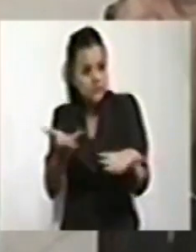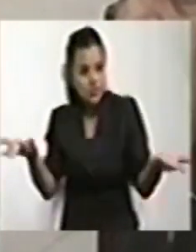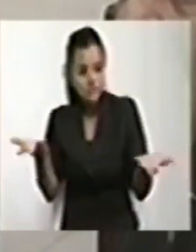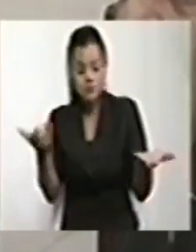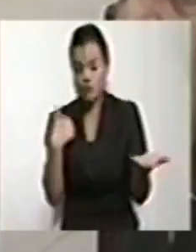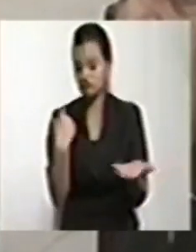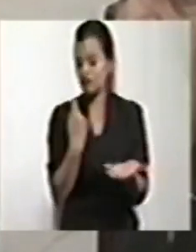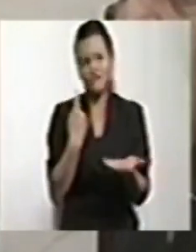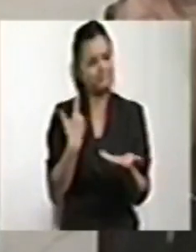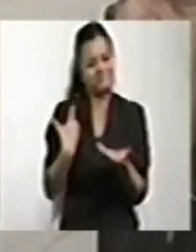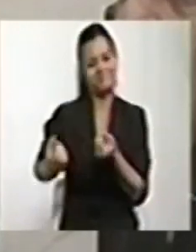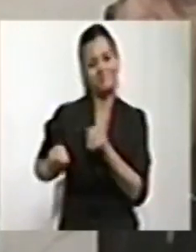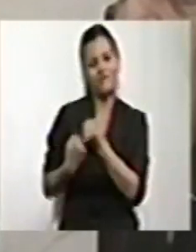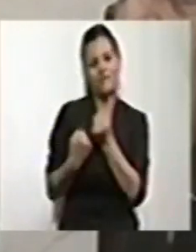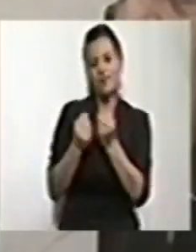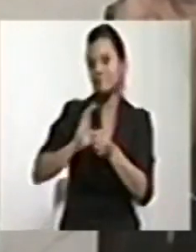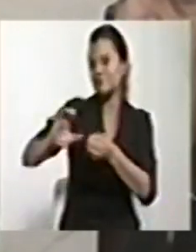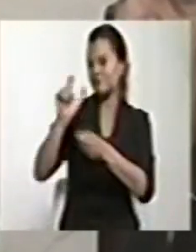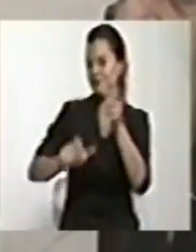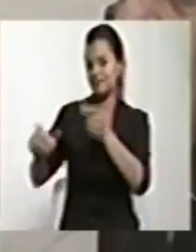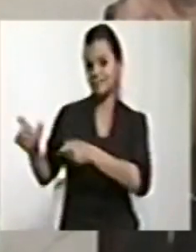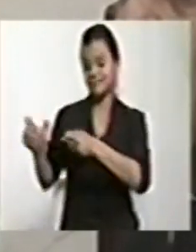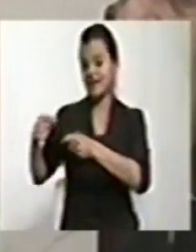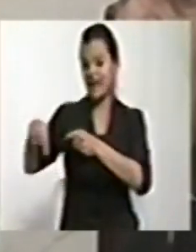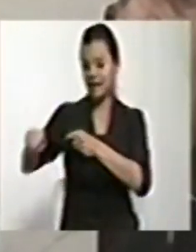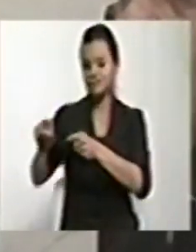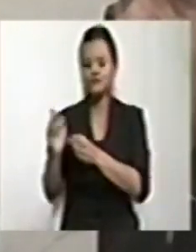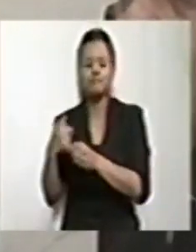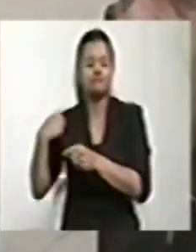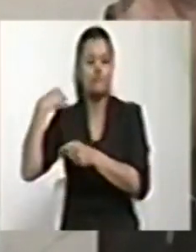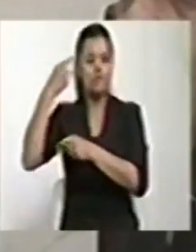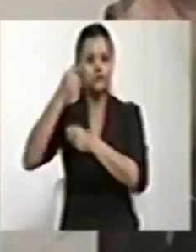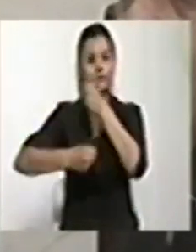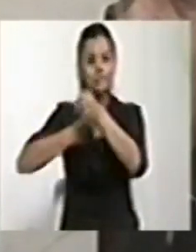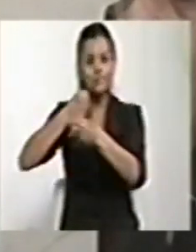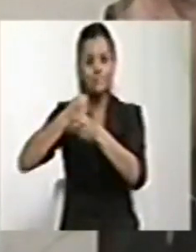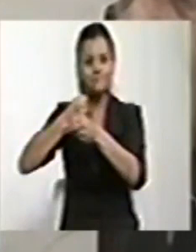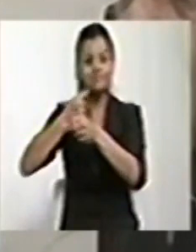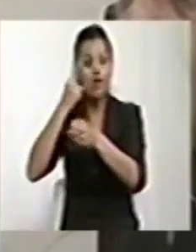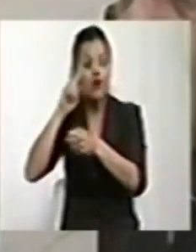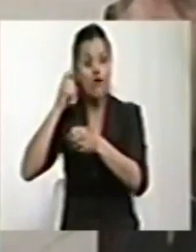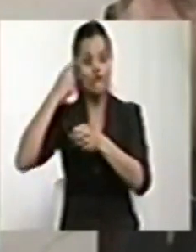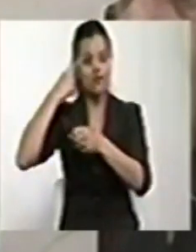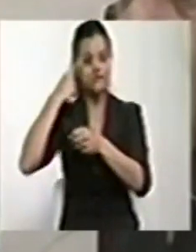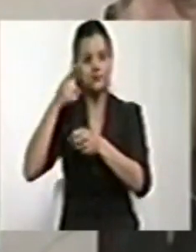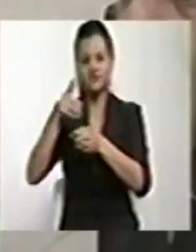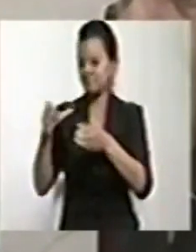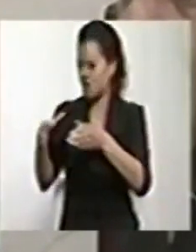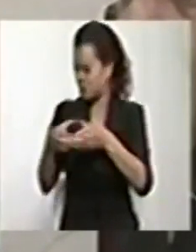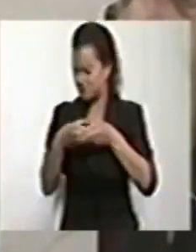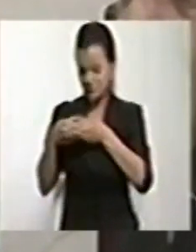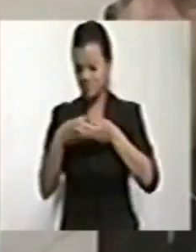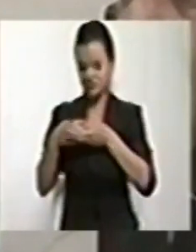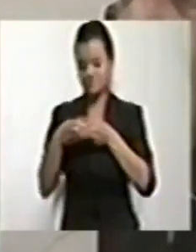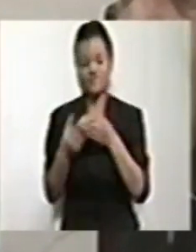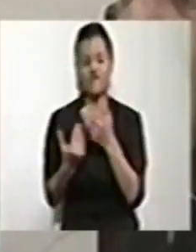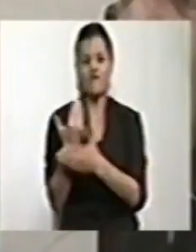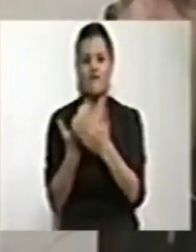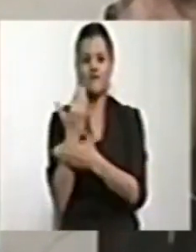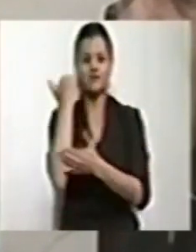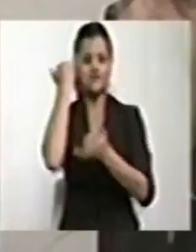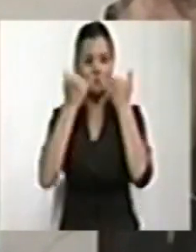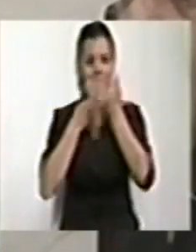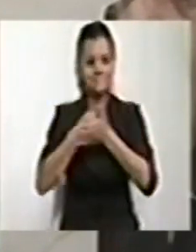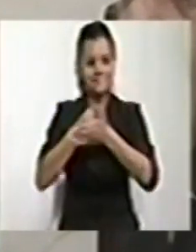ciudadanía, serán materializados por el próximo gobierno, el de la coalición del No. En lo personal, me siento afortunada